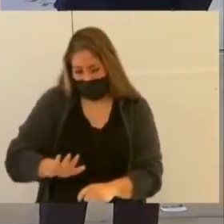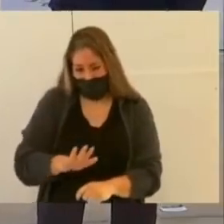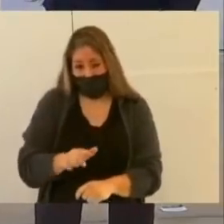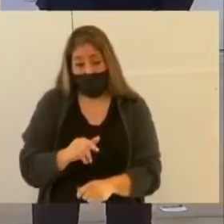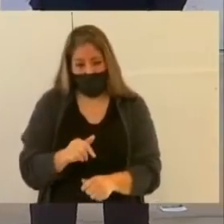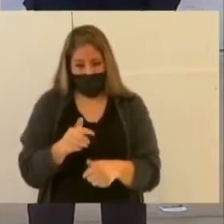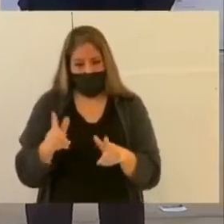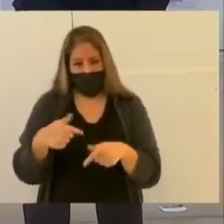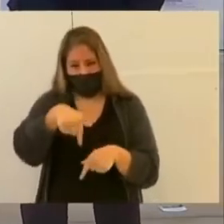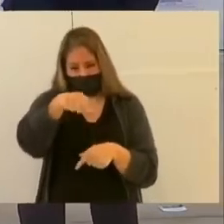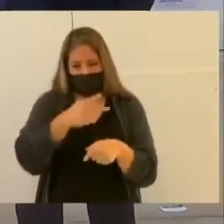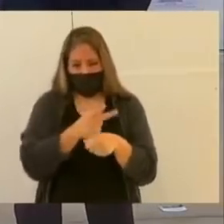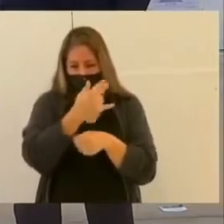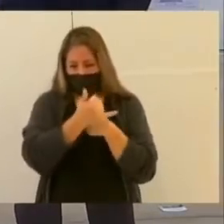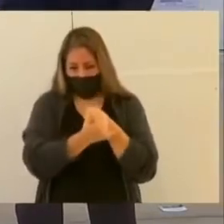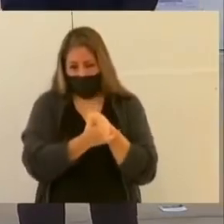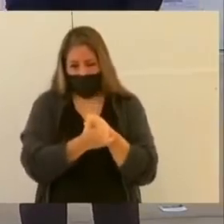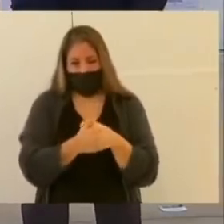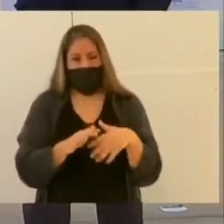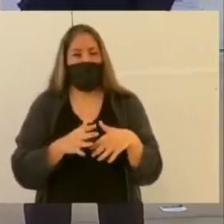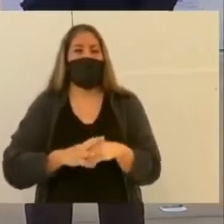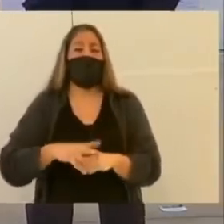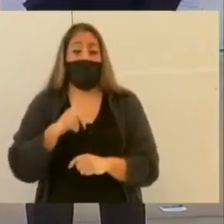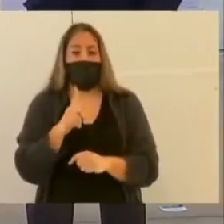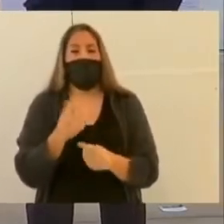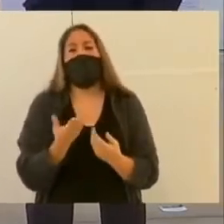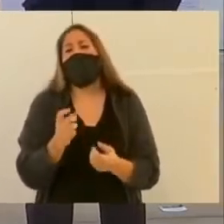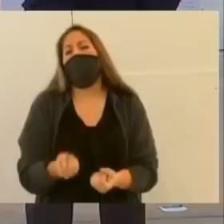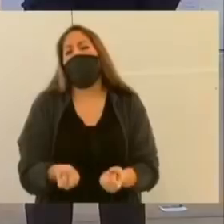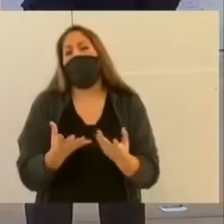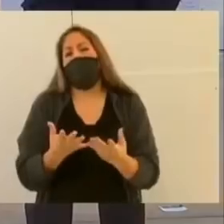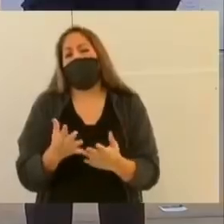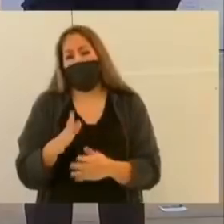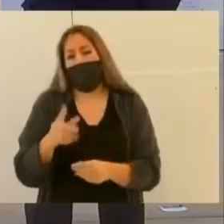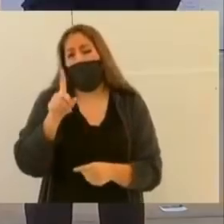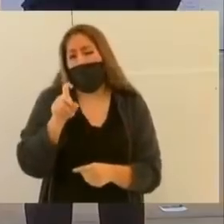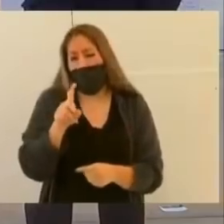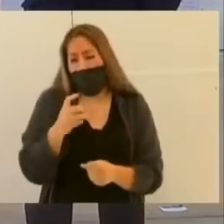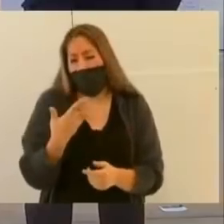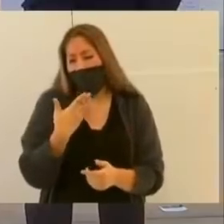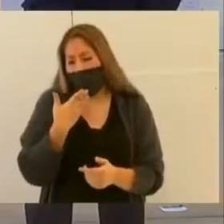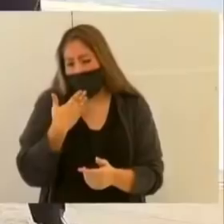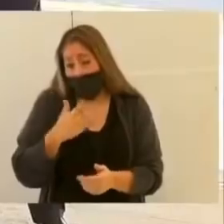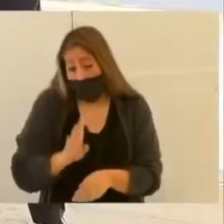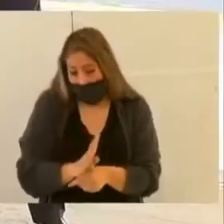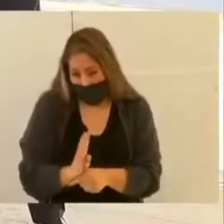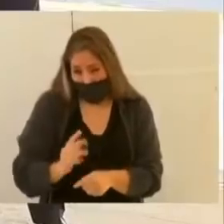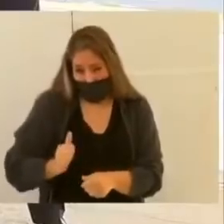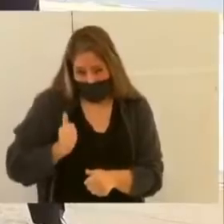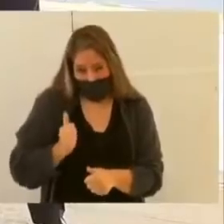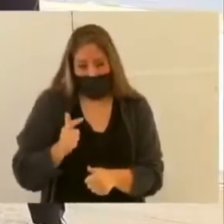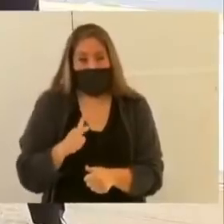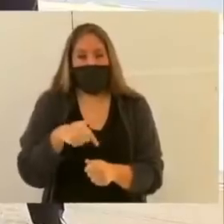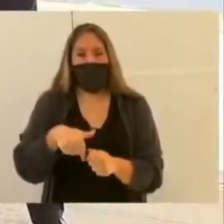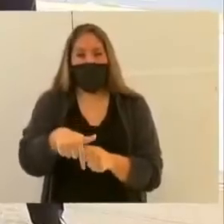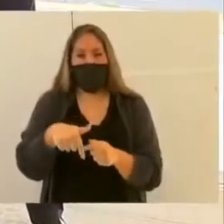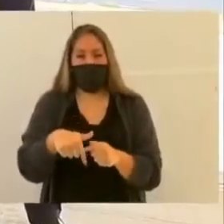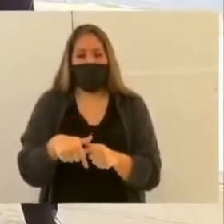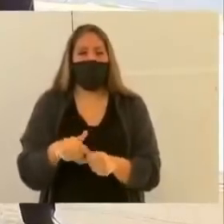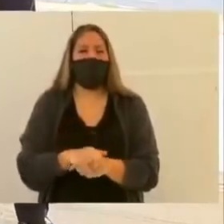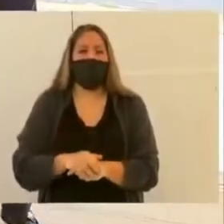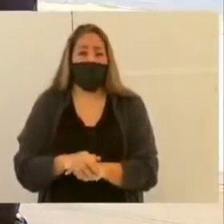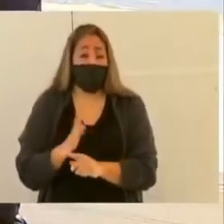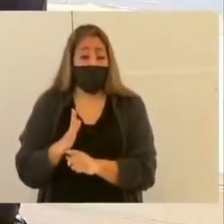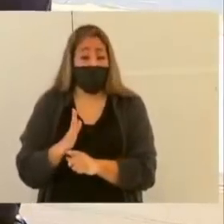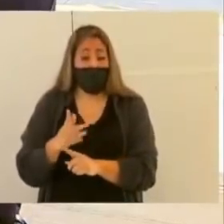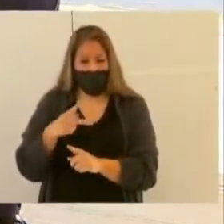agua. El volumen de agua aprovechable será transferido de aguas superficiales sin afectar el riego agrícola.